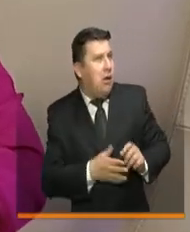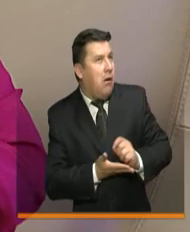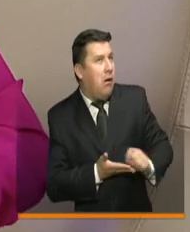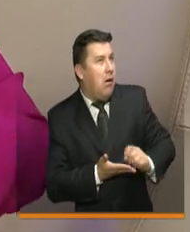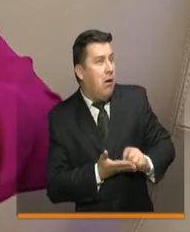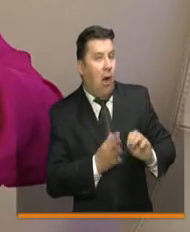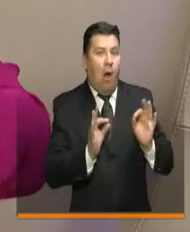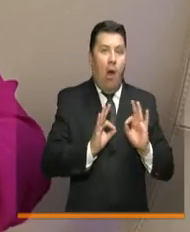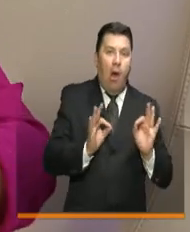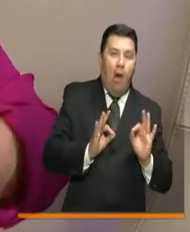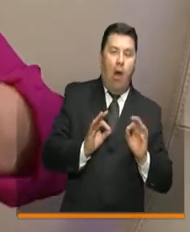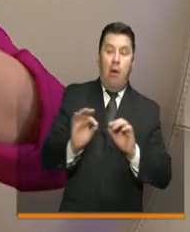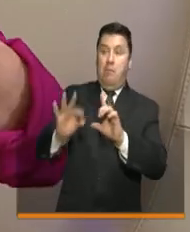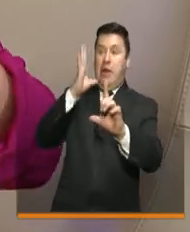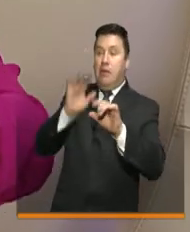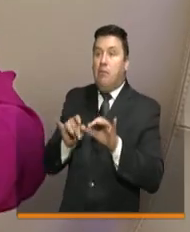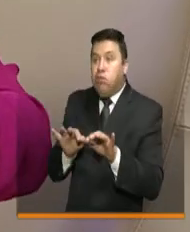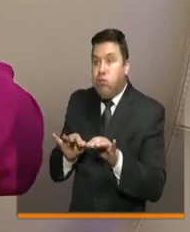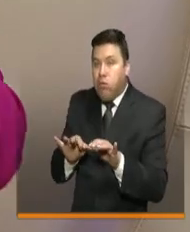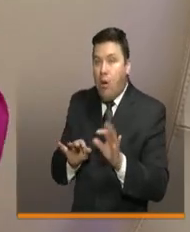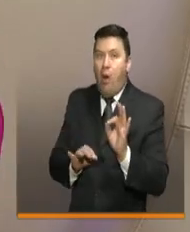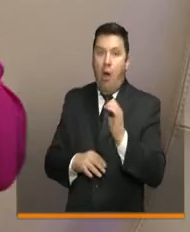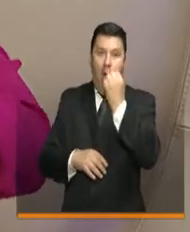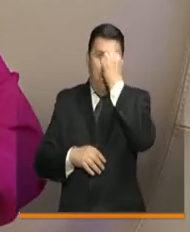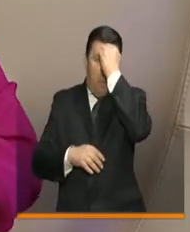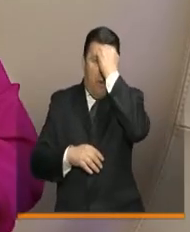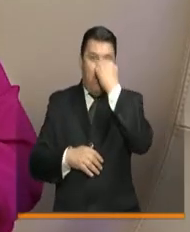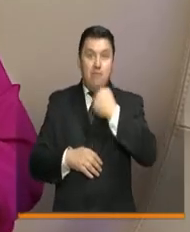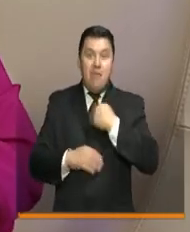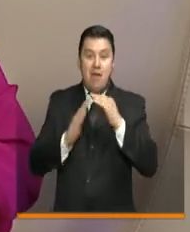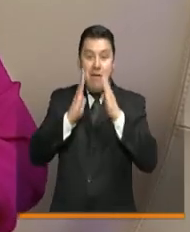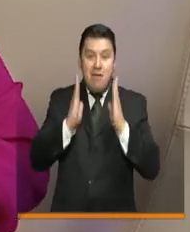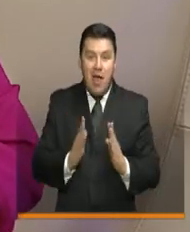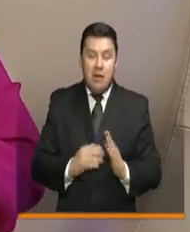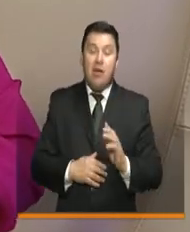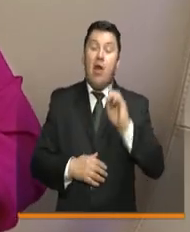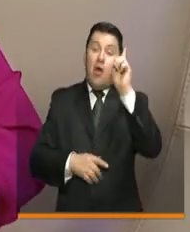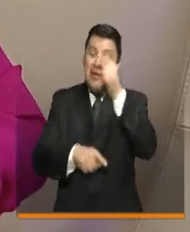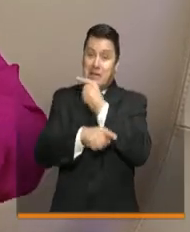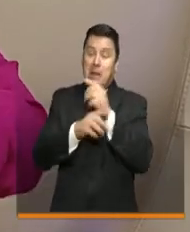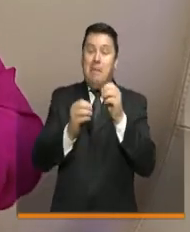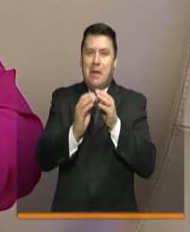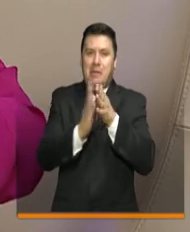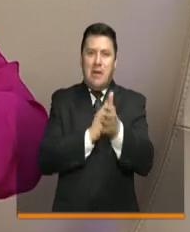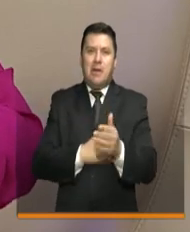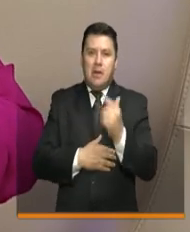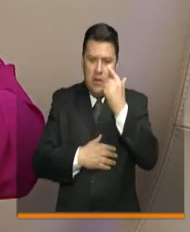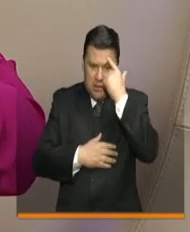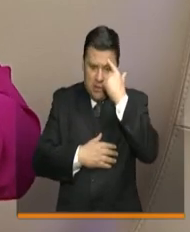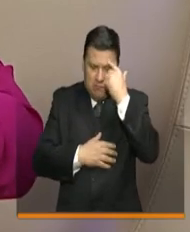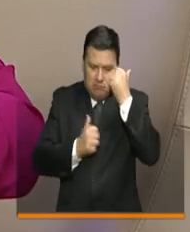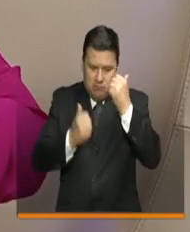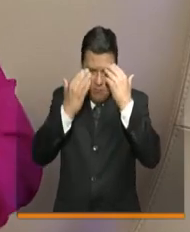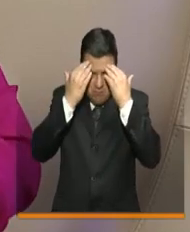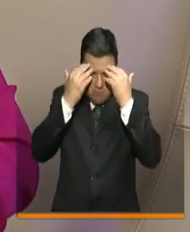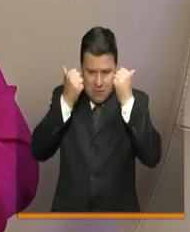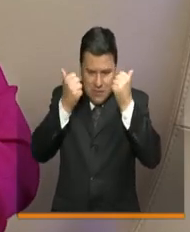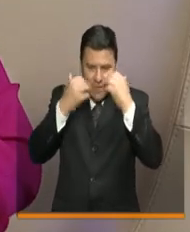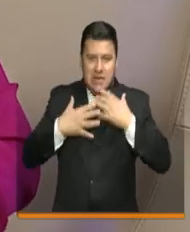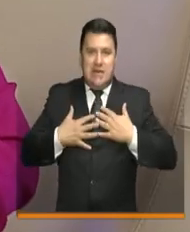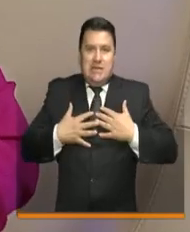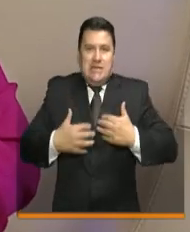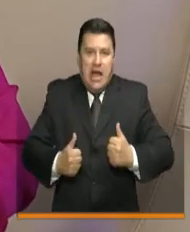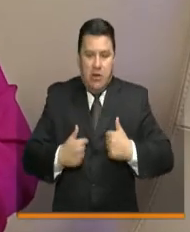usted mencionó de esta virtualidad del Profe en Casa, y una noticia que les daremos la semana entrante, y es mente sana, cuerpo sano. También tenemos